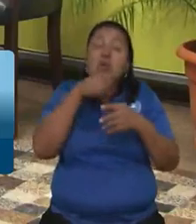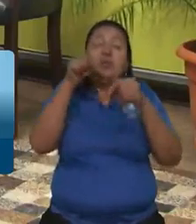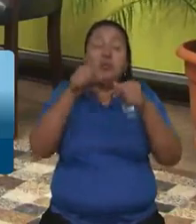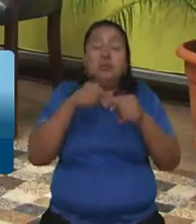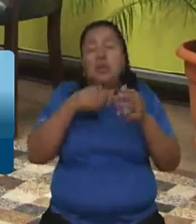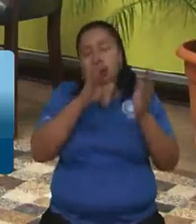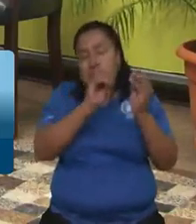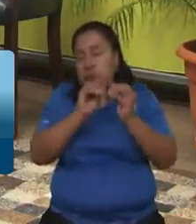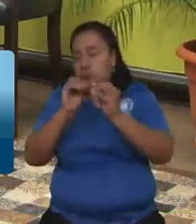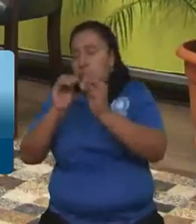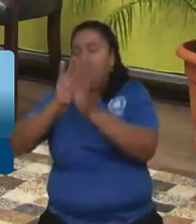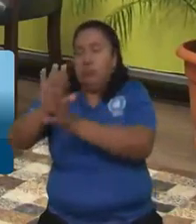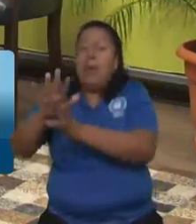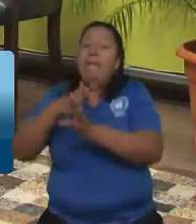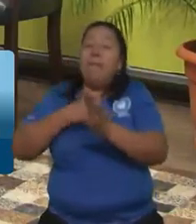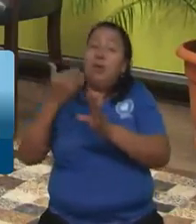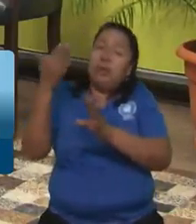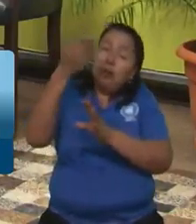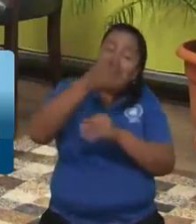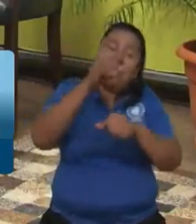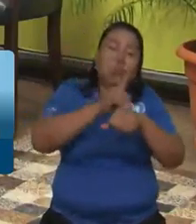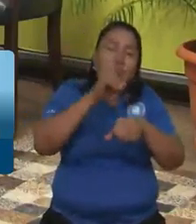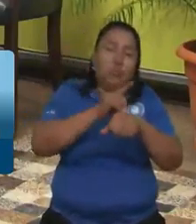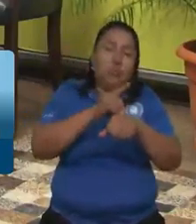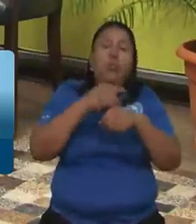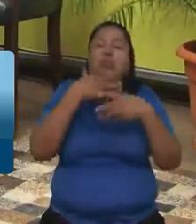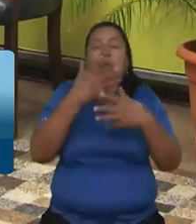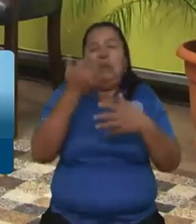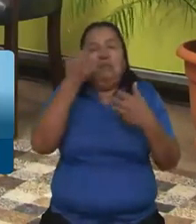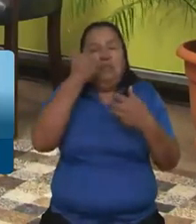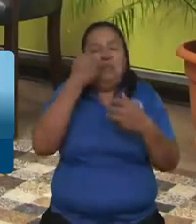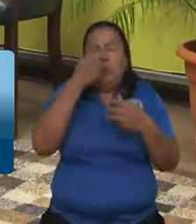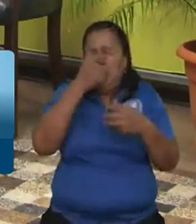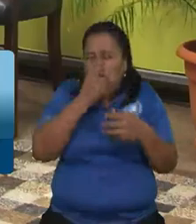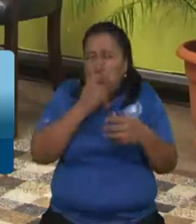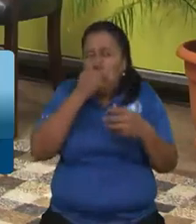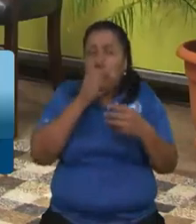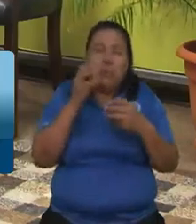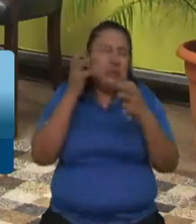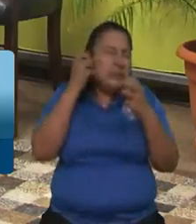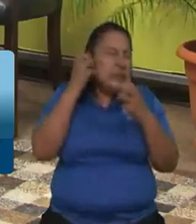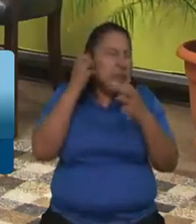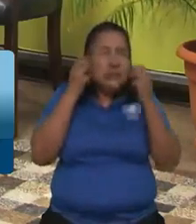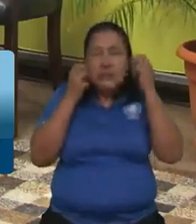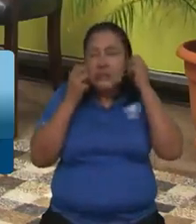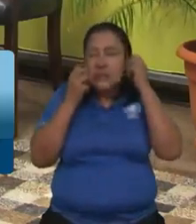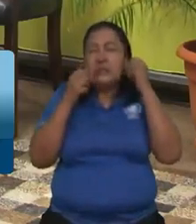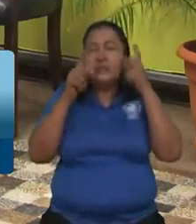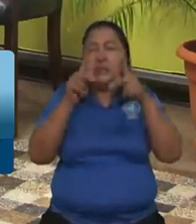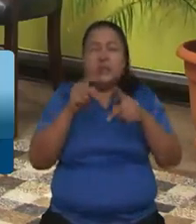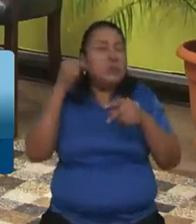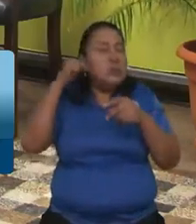ojo cuando tienen conjuntivitis. O cuando andas trancado, así gripes, le echan gotitas de leche en la nariz. Son creencias que